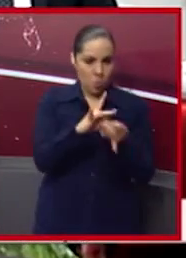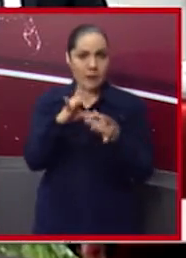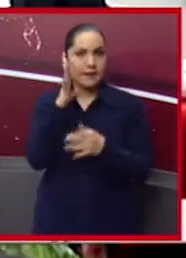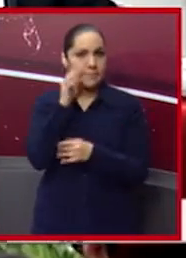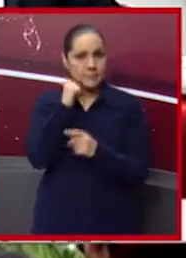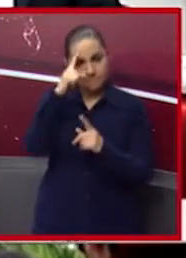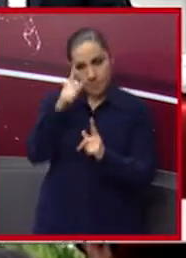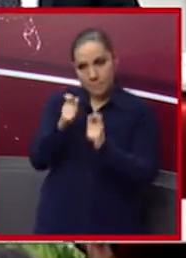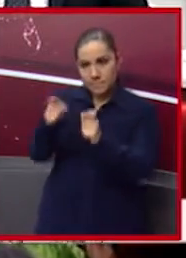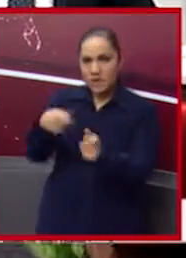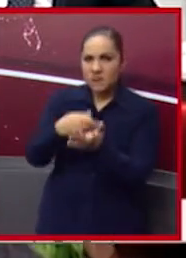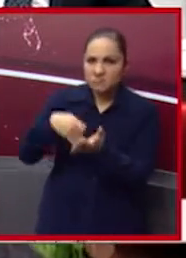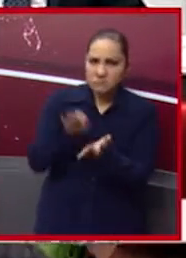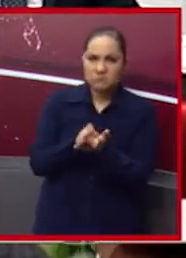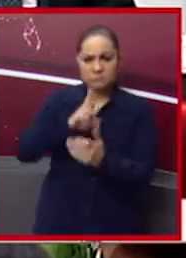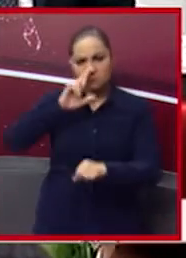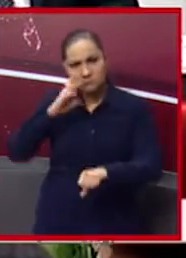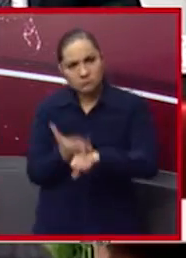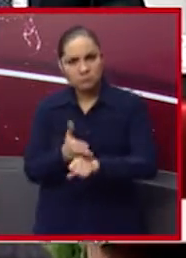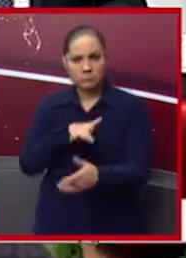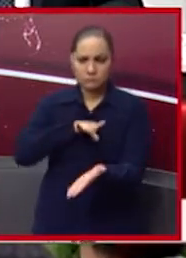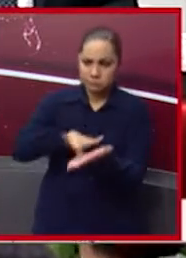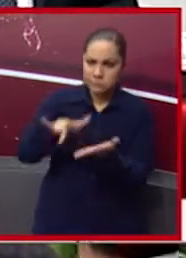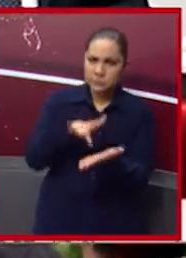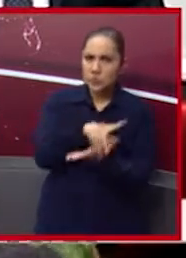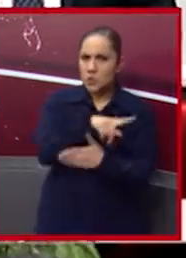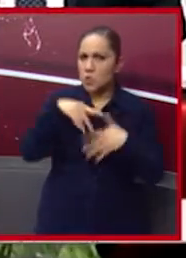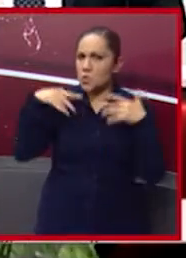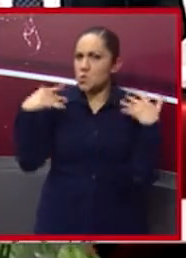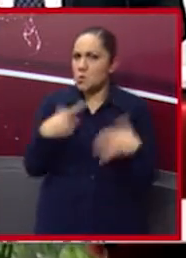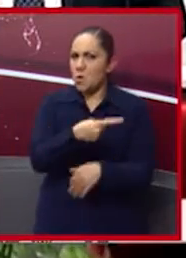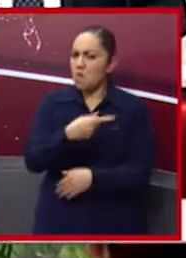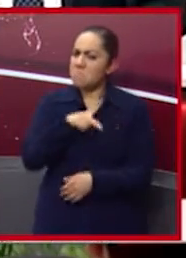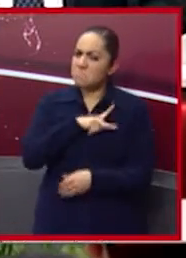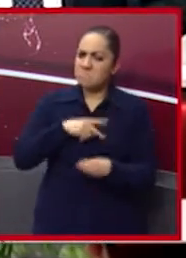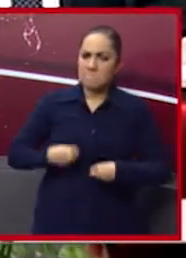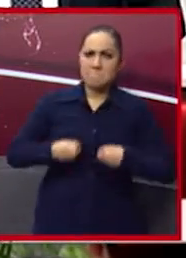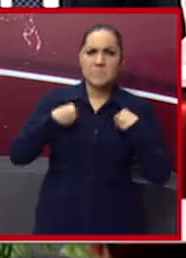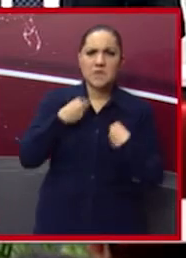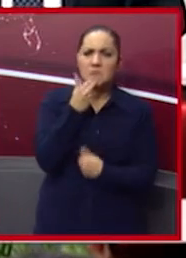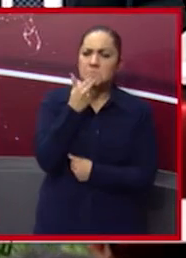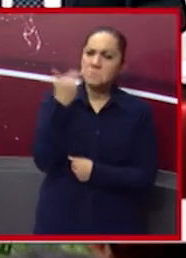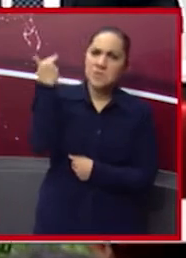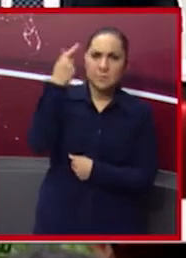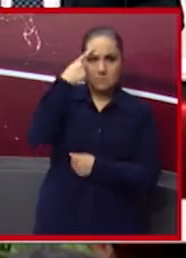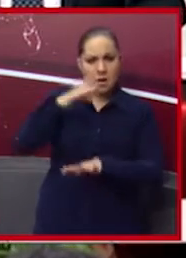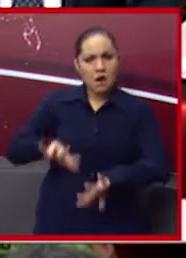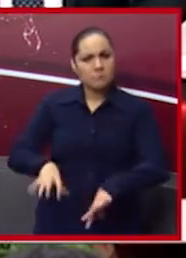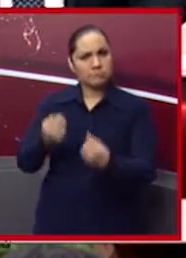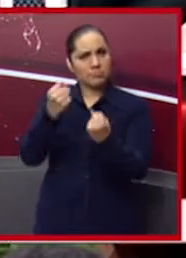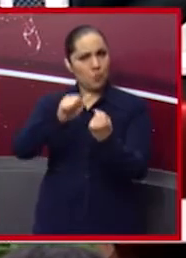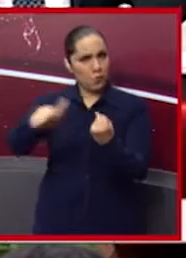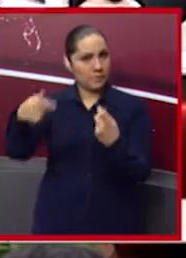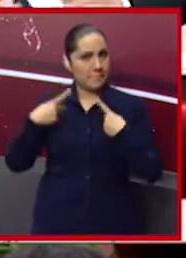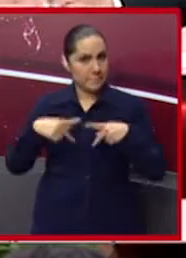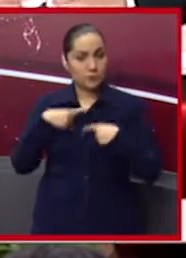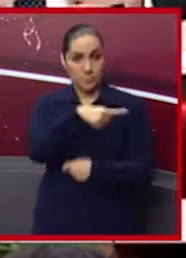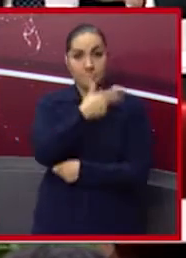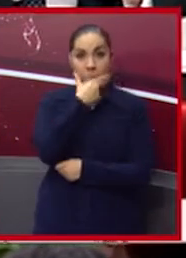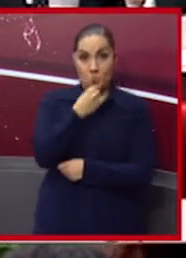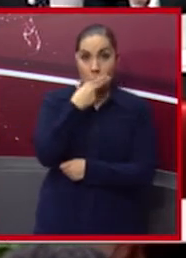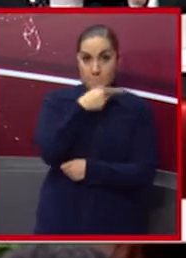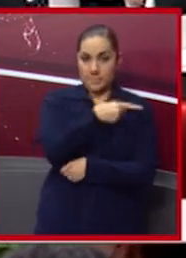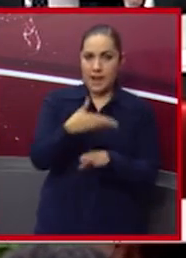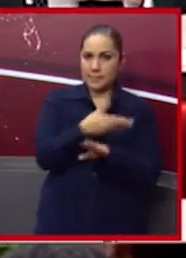heroísmo responsabilidad y solidaridad en grado eminente por sacrificar su vida y salvar a la de otros gonzalo rivas cámara fue